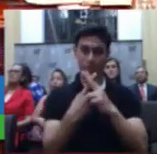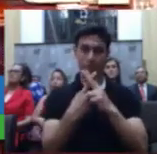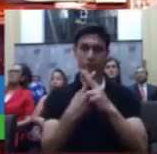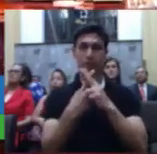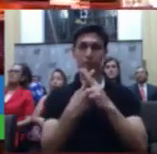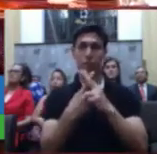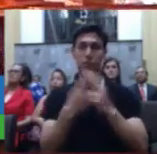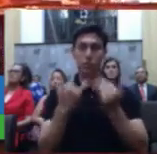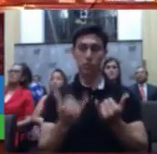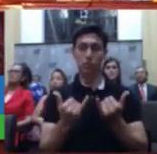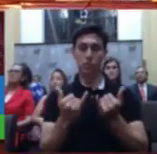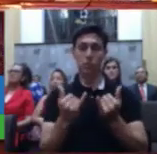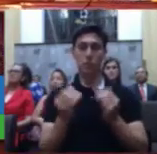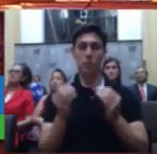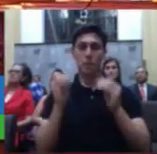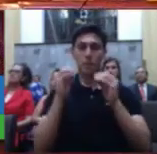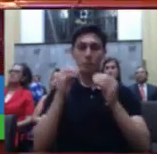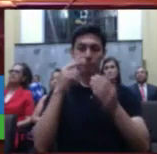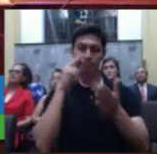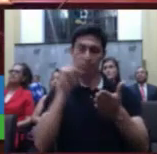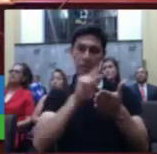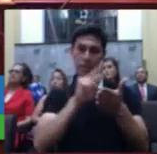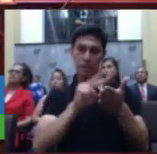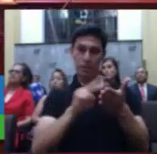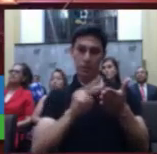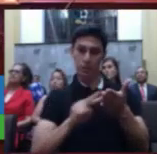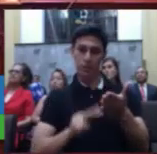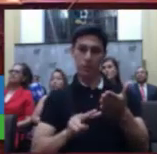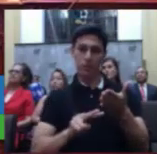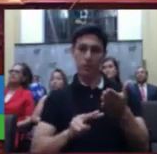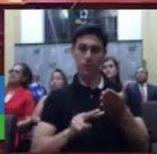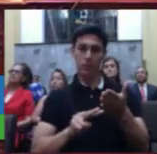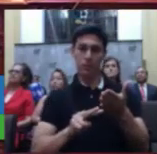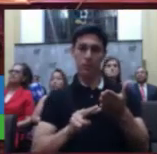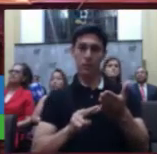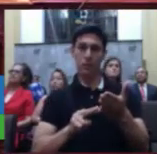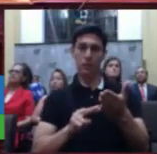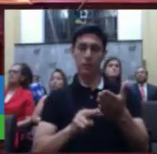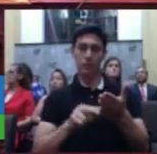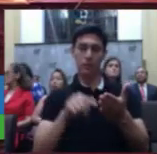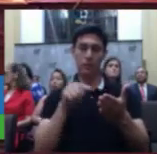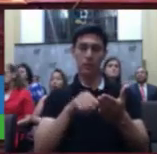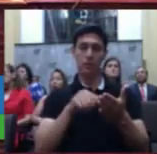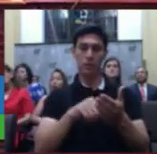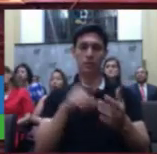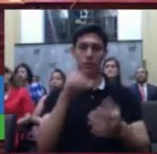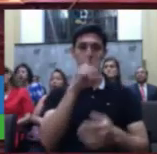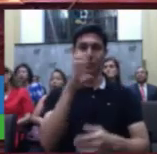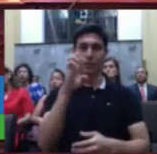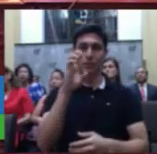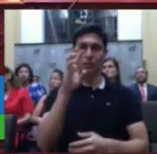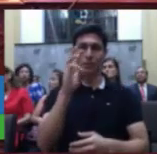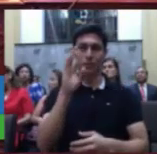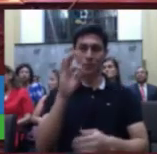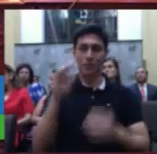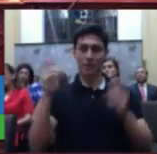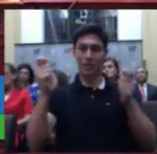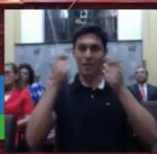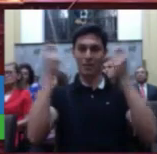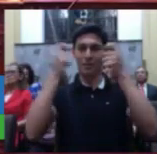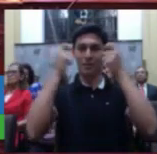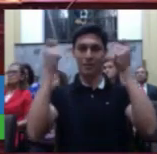a lo que es la lectura de los saludos por el 161 aniversario de creación del distrito de